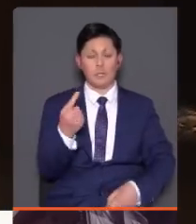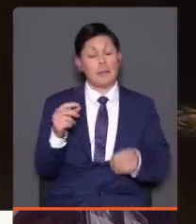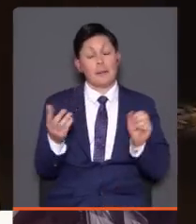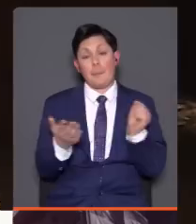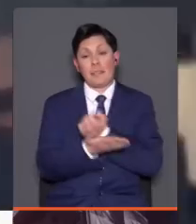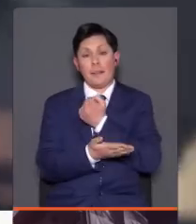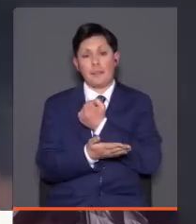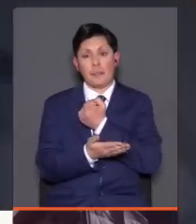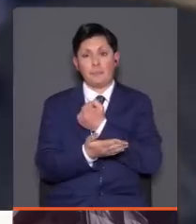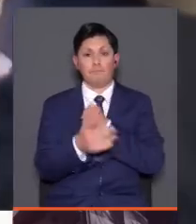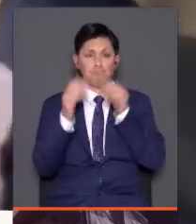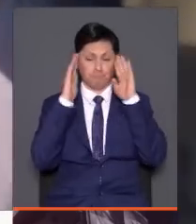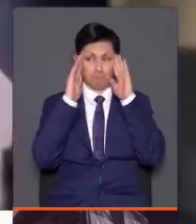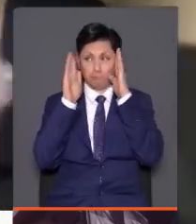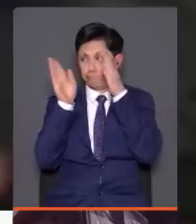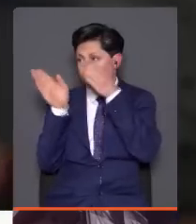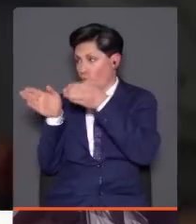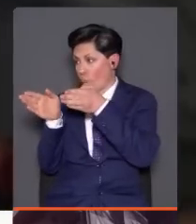totalmente desenfocados.